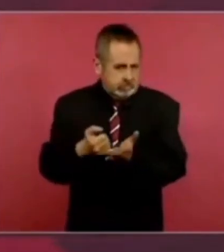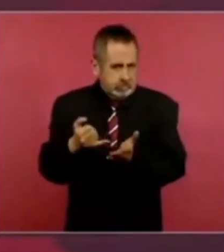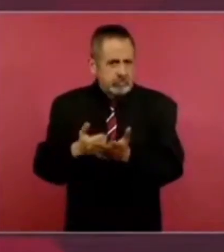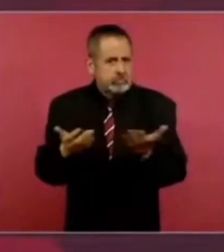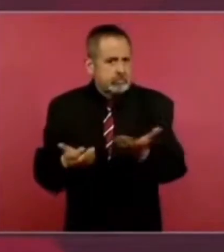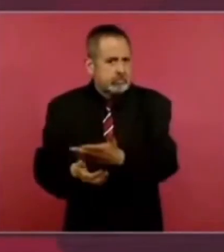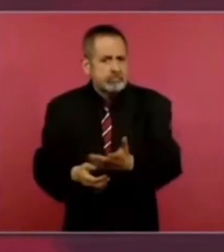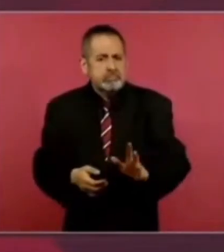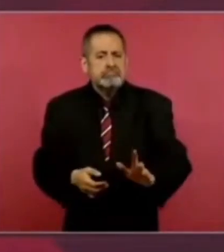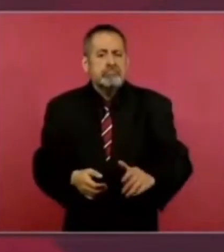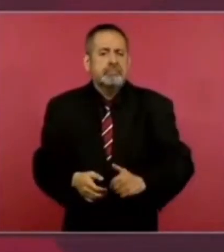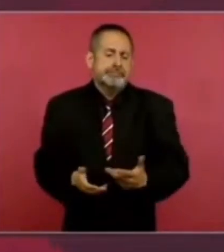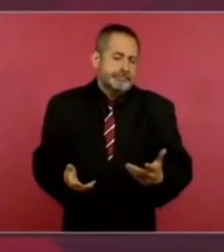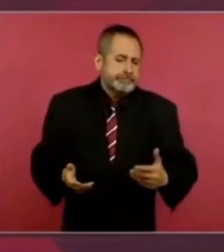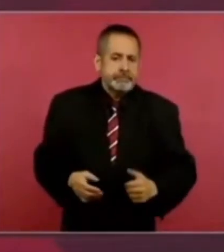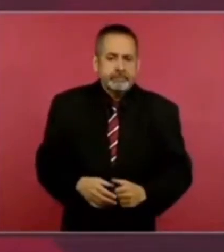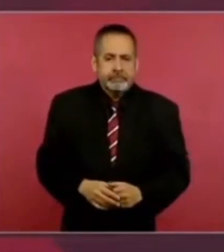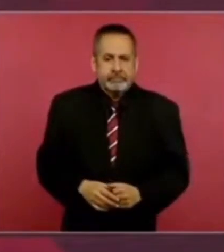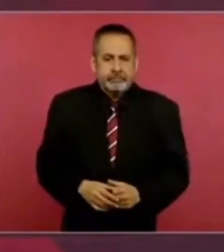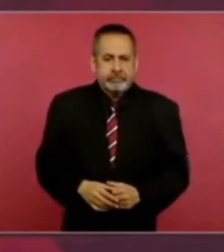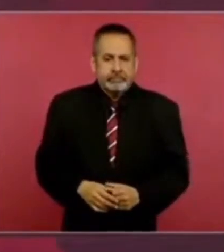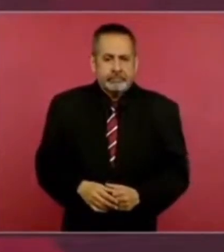y que